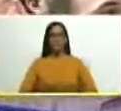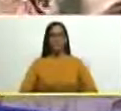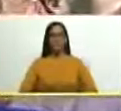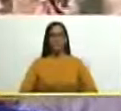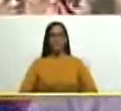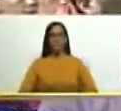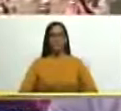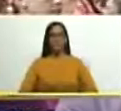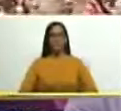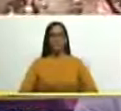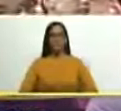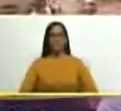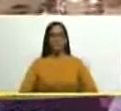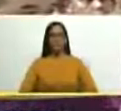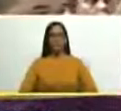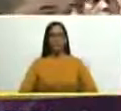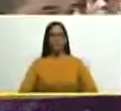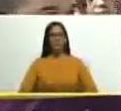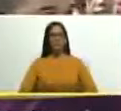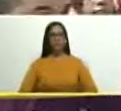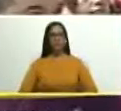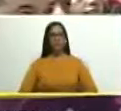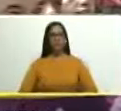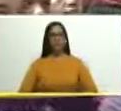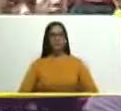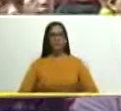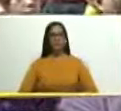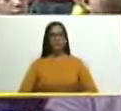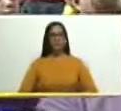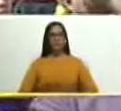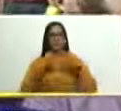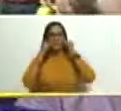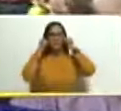Parque Generalísimo Francisco de Miranda, ¿dónde?